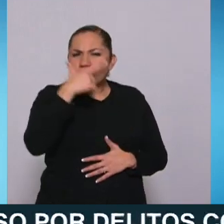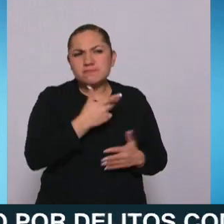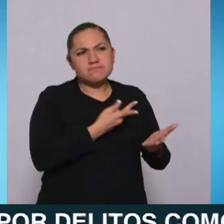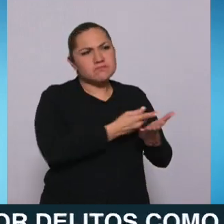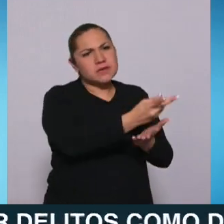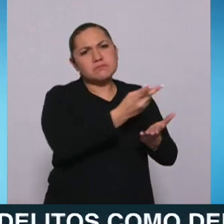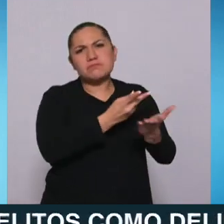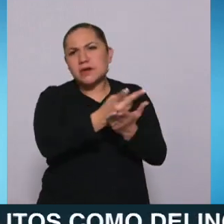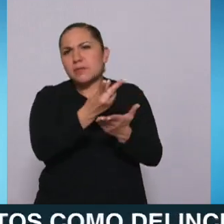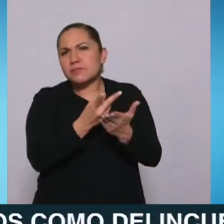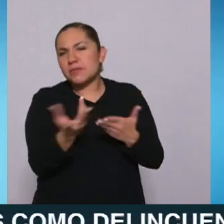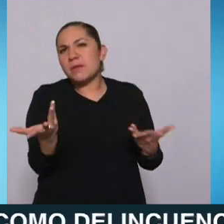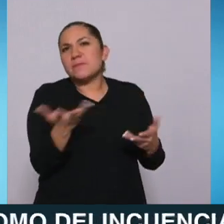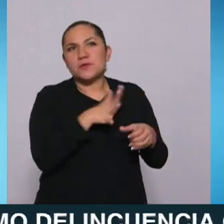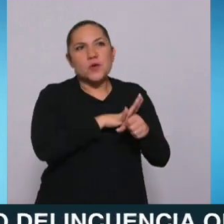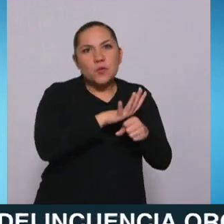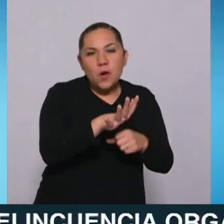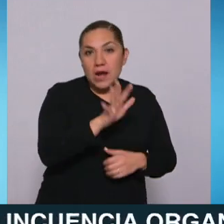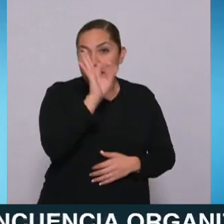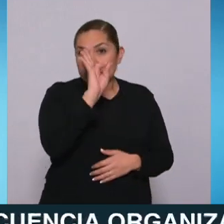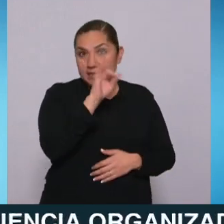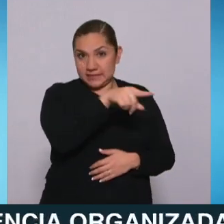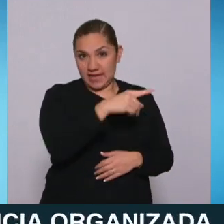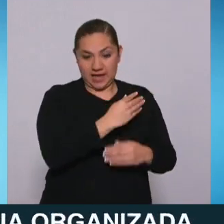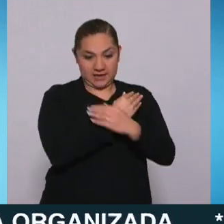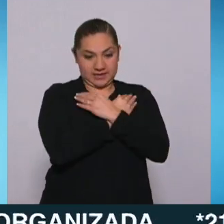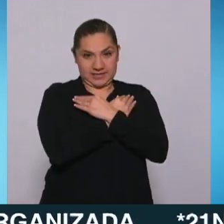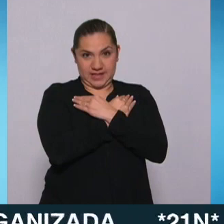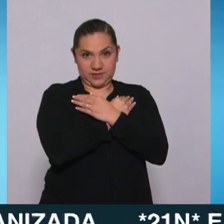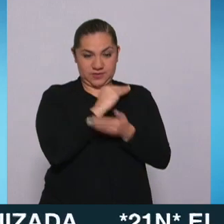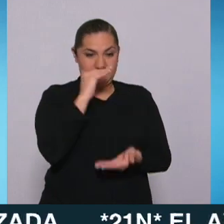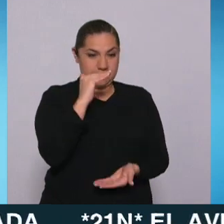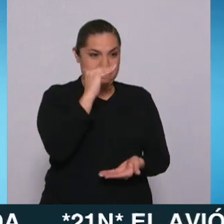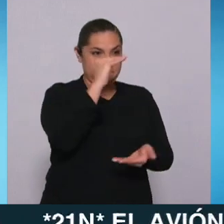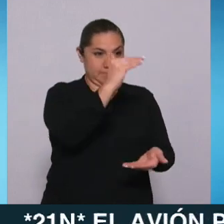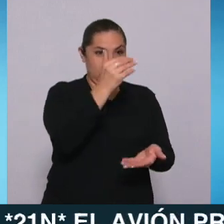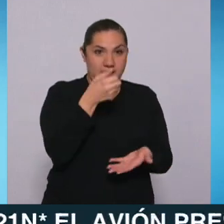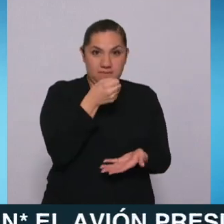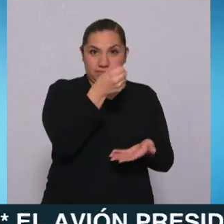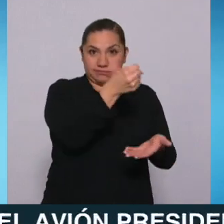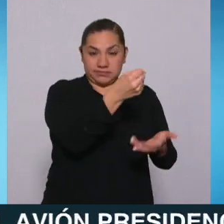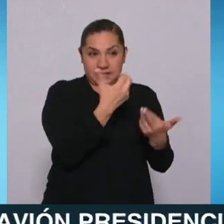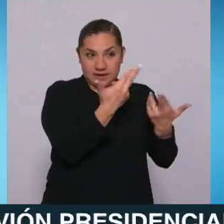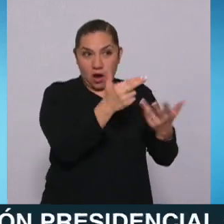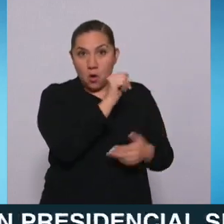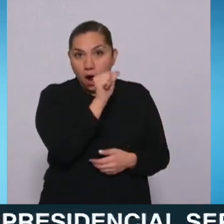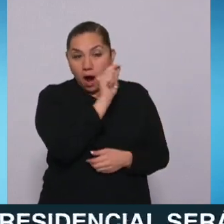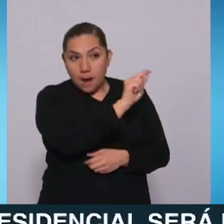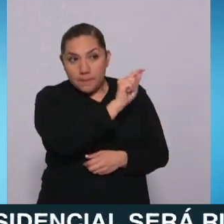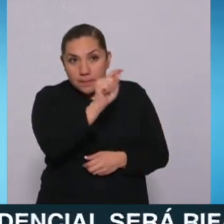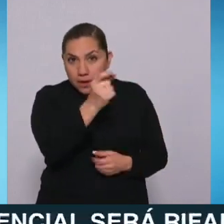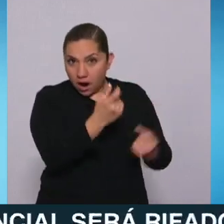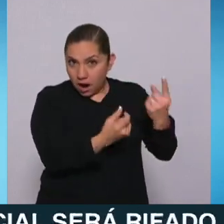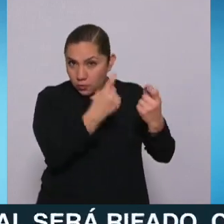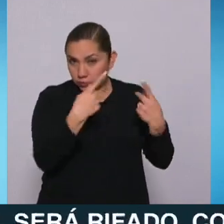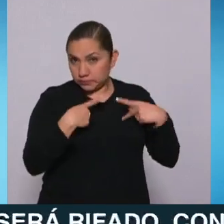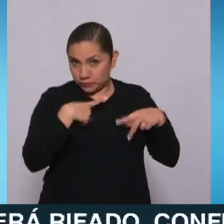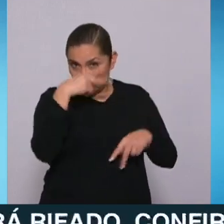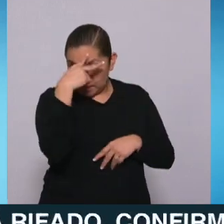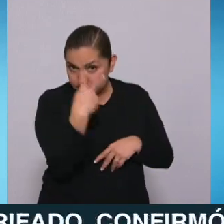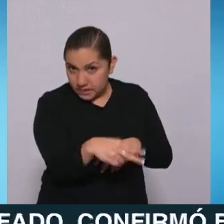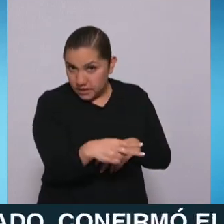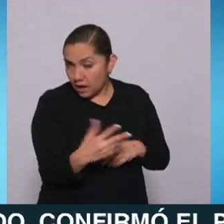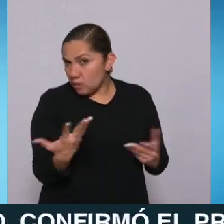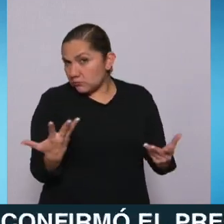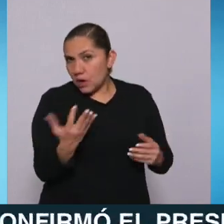habrá esta estatuilla dorada que se pueda quedar en manos de mexicanos, porque tenemos nominaciones y queremos saber si habrá esta